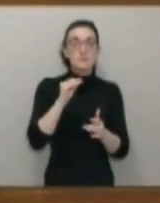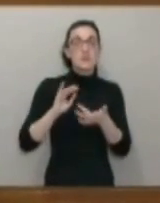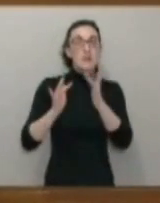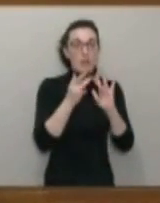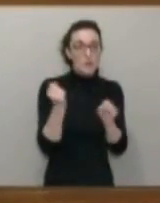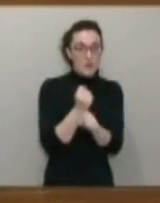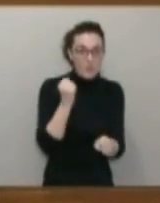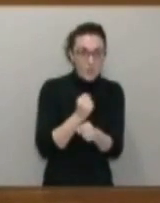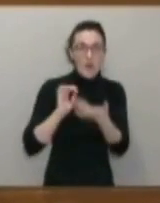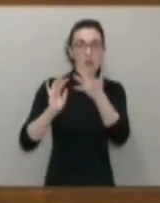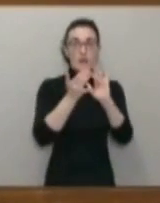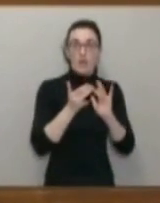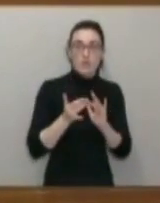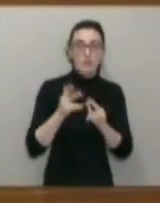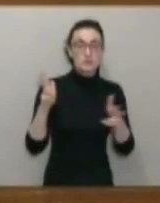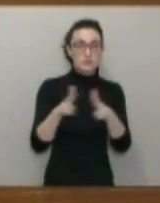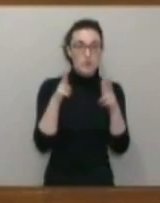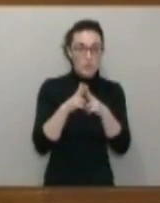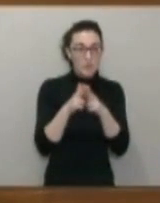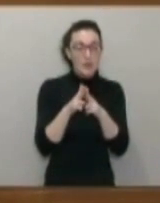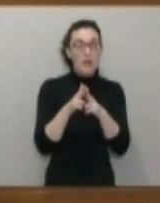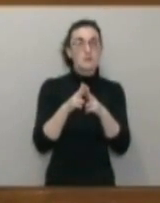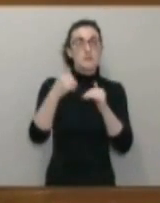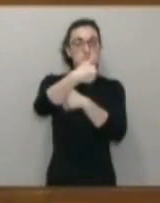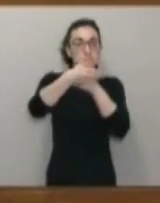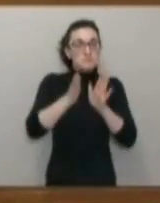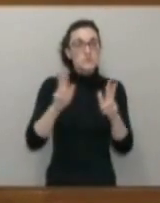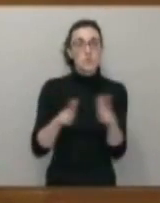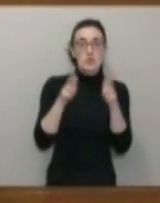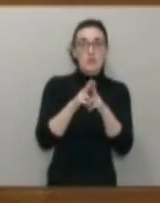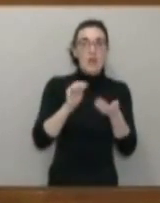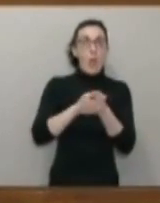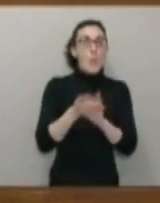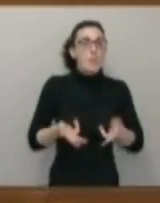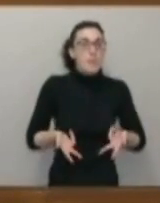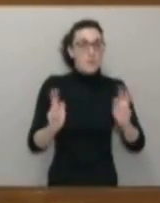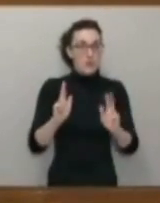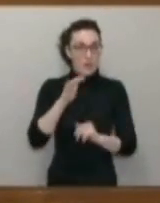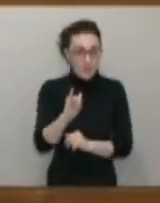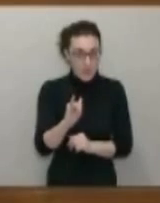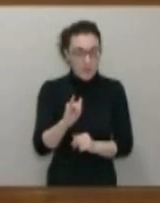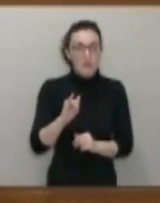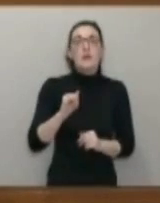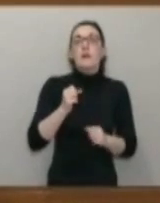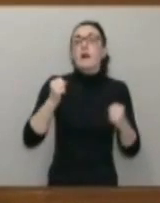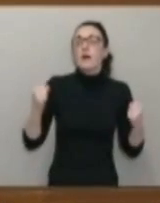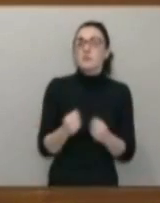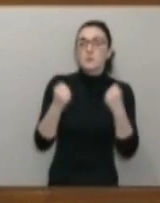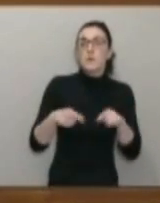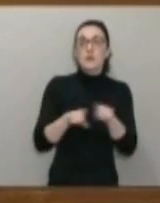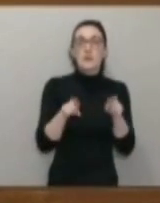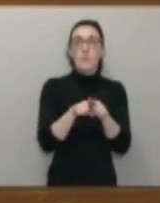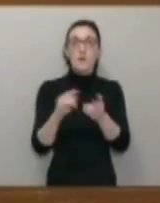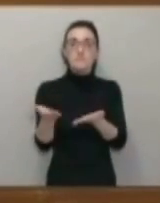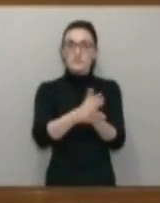laborales y las relaciones sociales en un marco de una sociedad democrática y actúan, en muchos casos, como